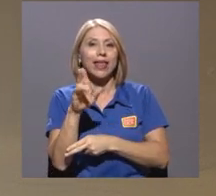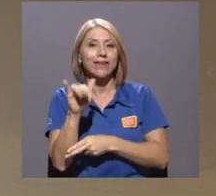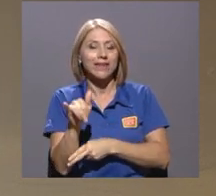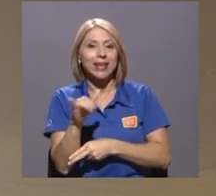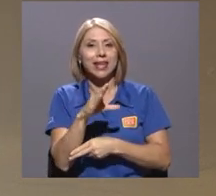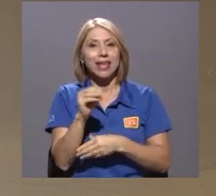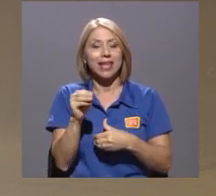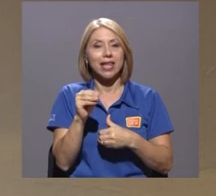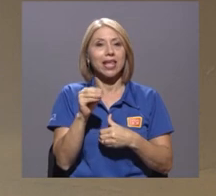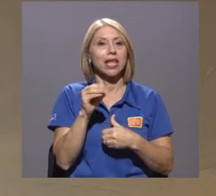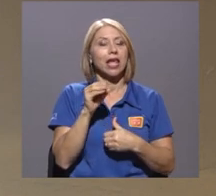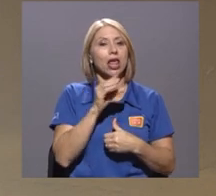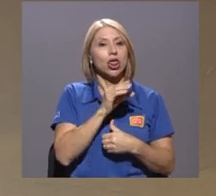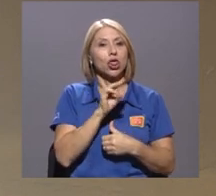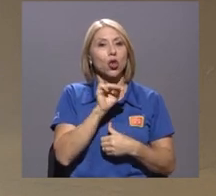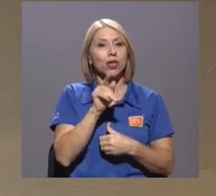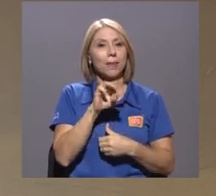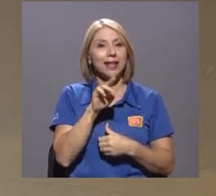y